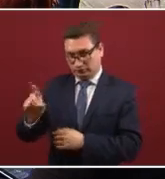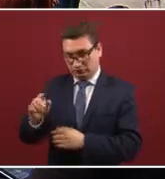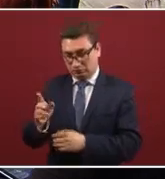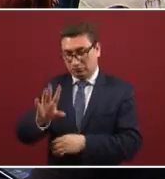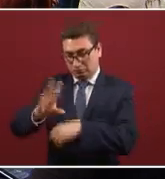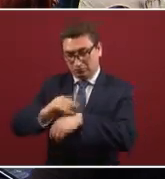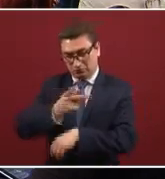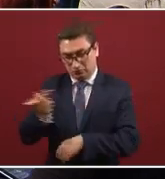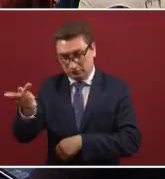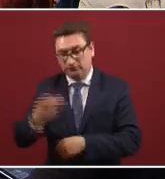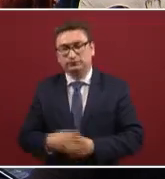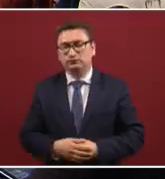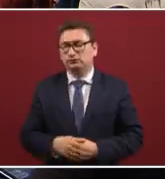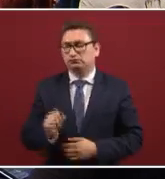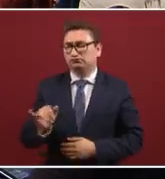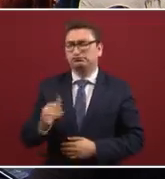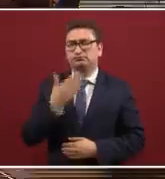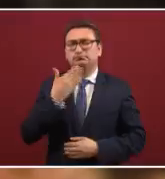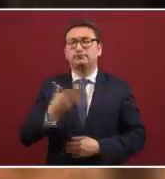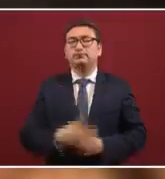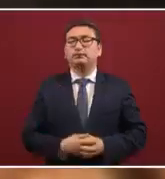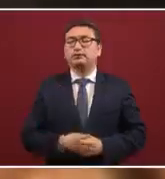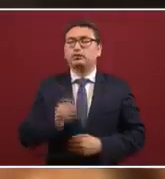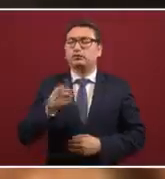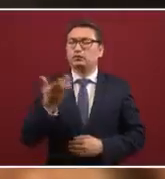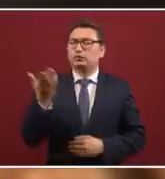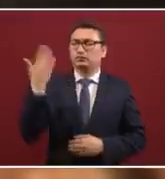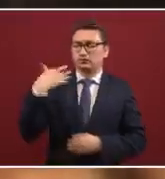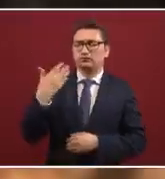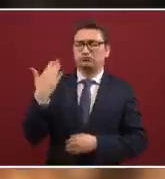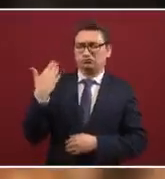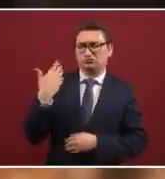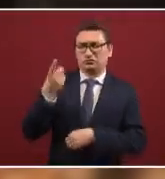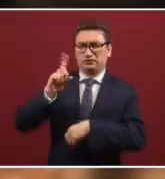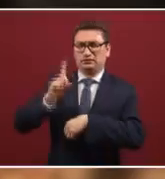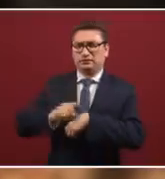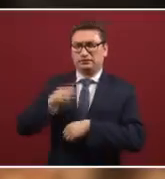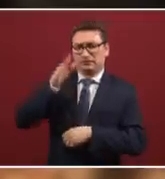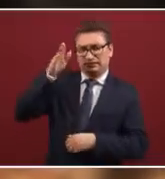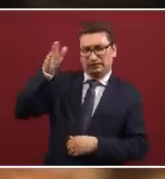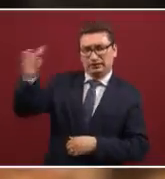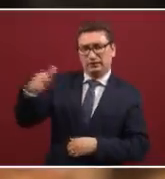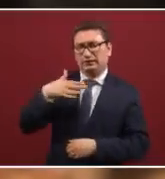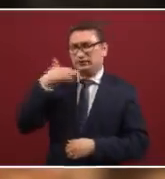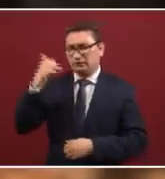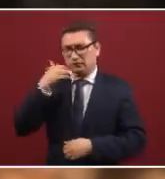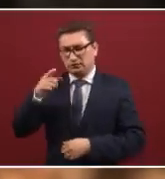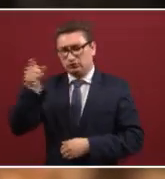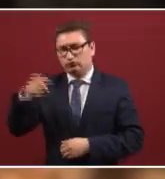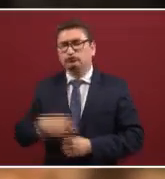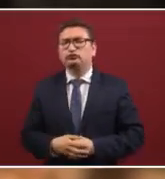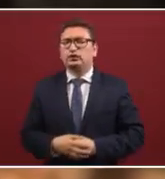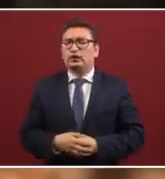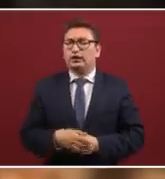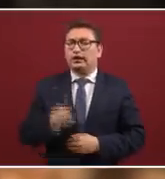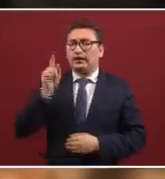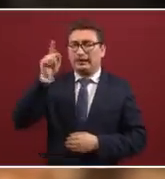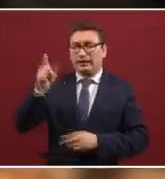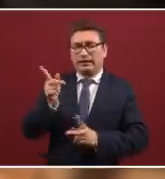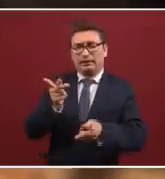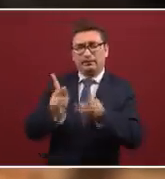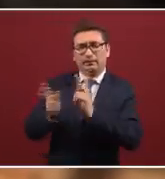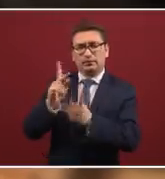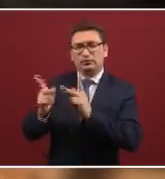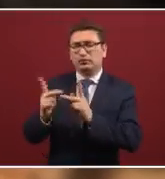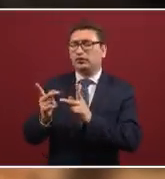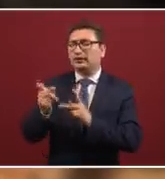día. Sobre su visita la semana, hace unos días a Berlín, ¿tuvo usted conversaciones directamente